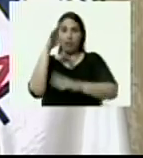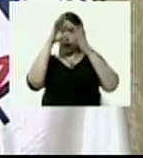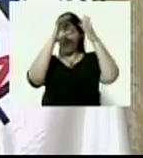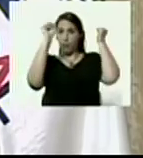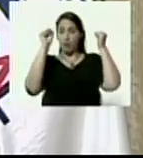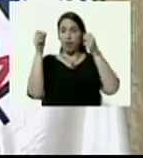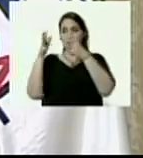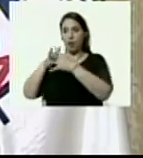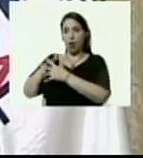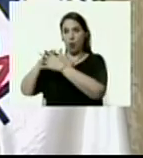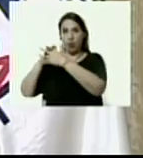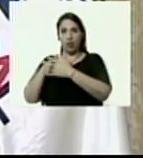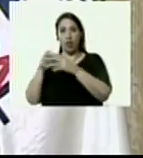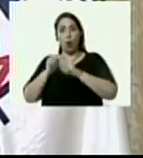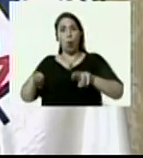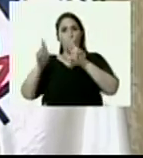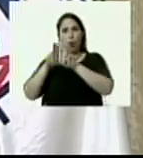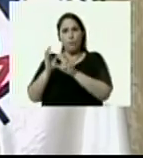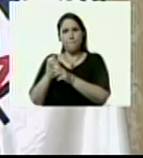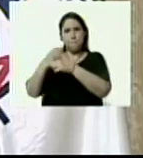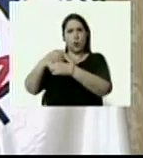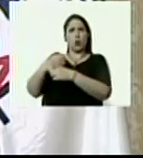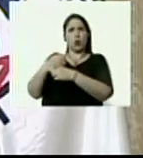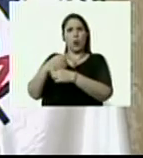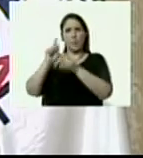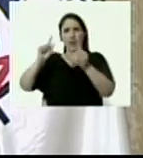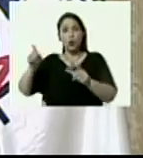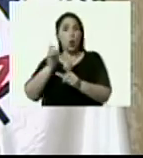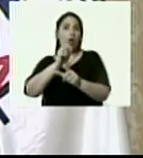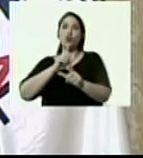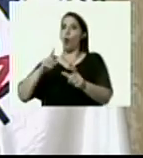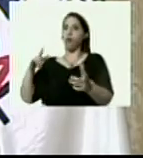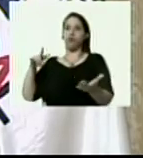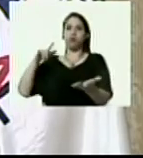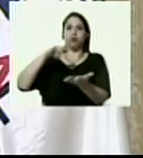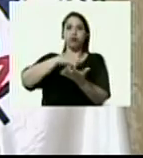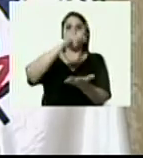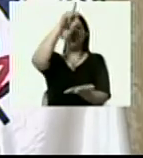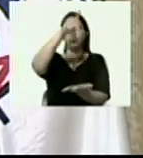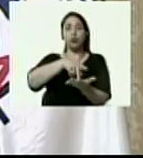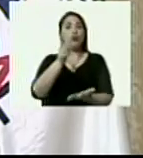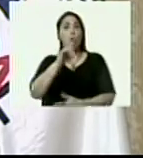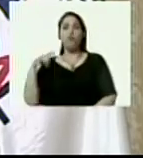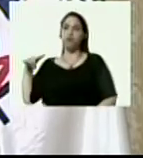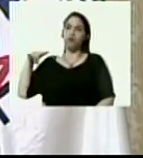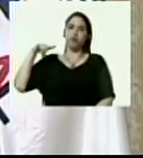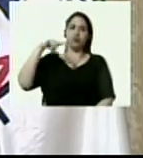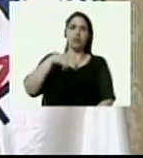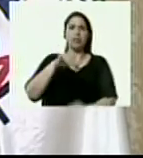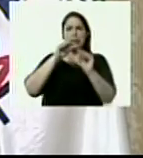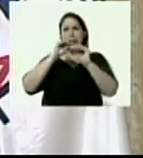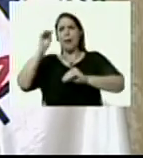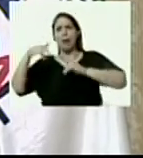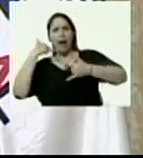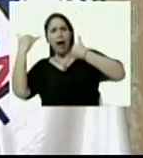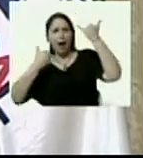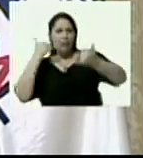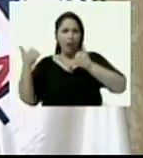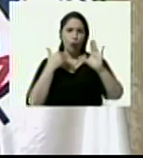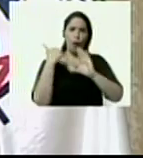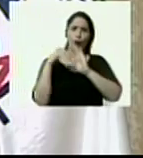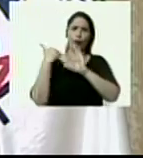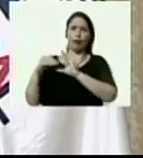estadounidense naciones unidas- presionó a las delegaciones para que no asistieran para que no viajaran llamadas correos